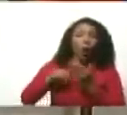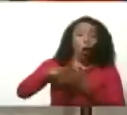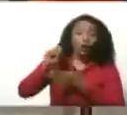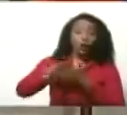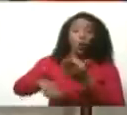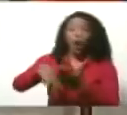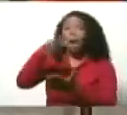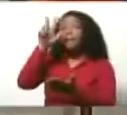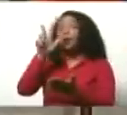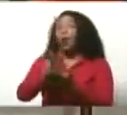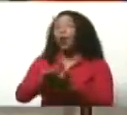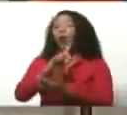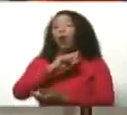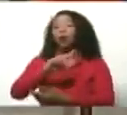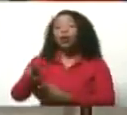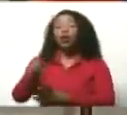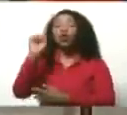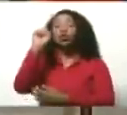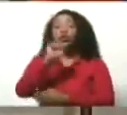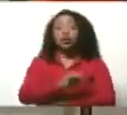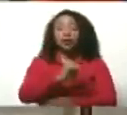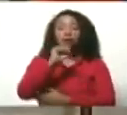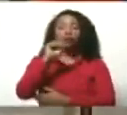aprobados, ordenados sí o sí,